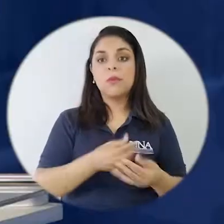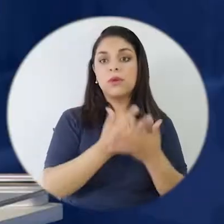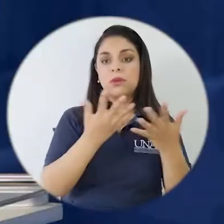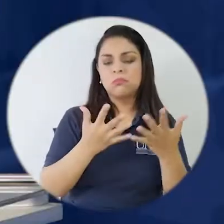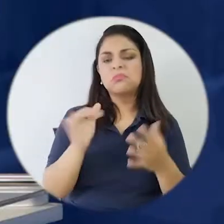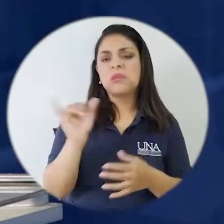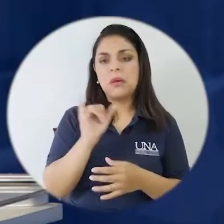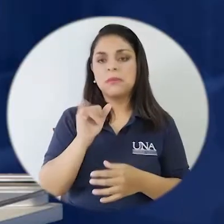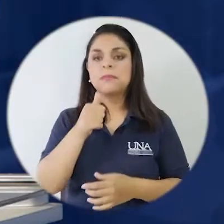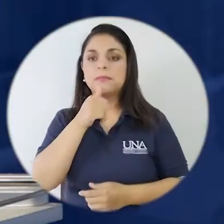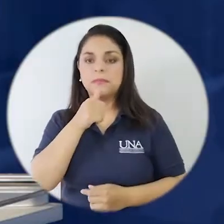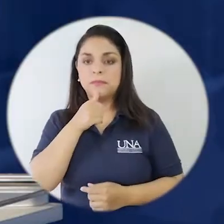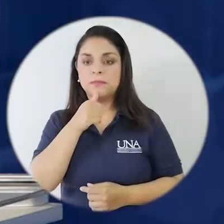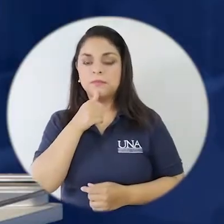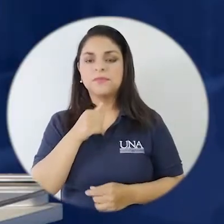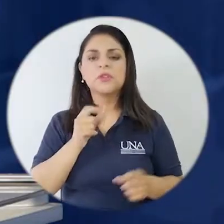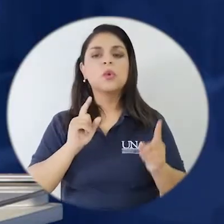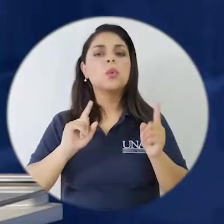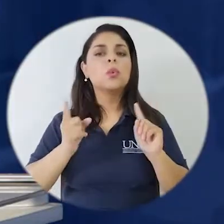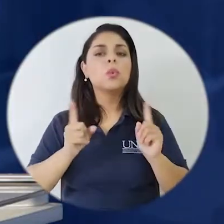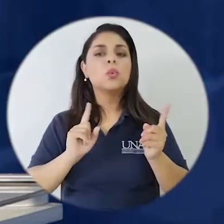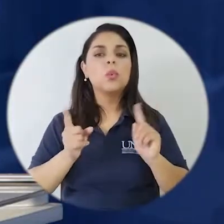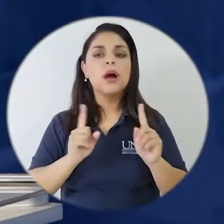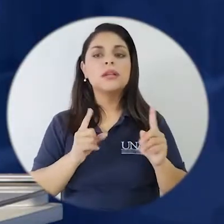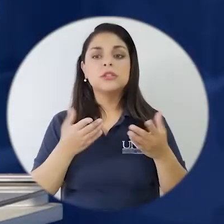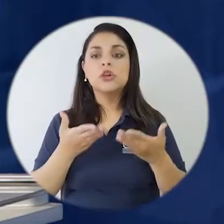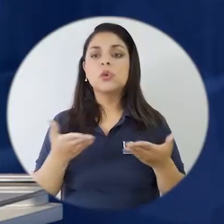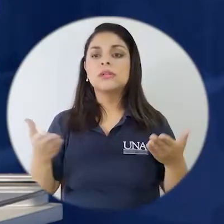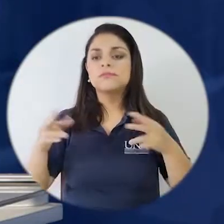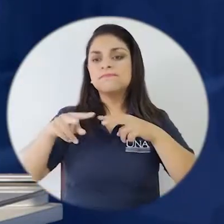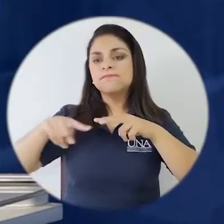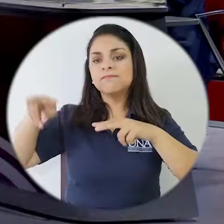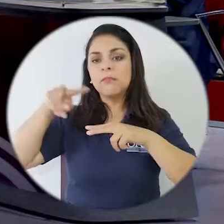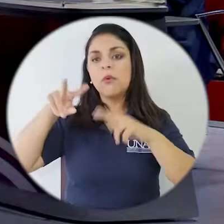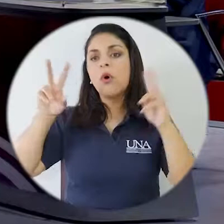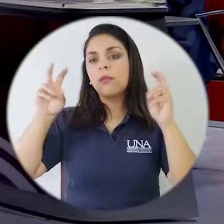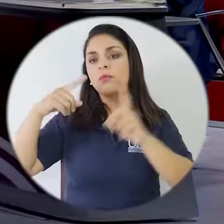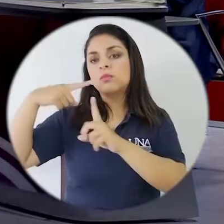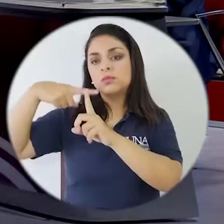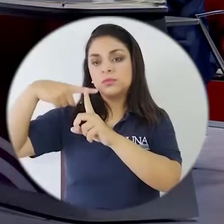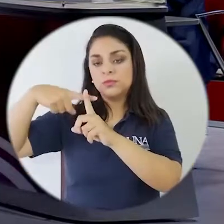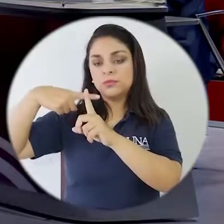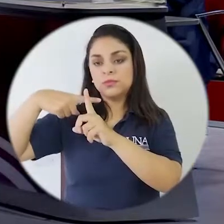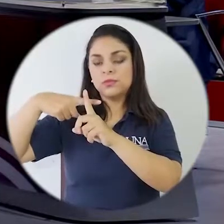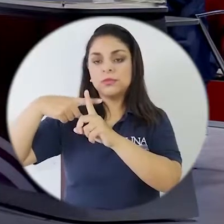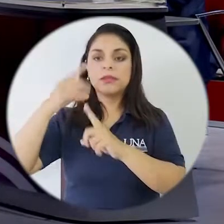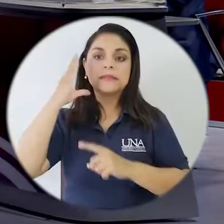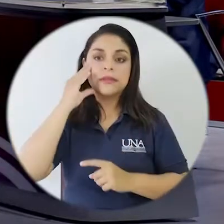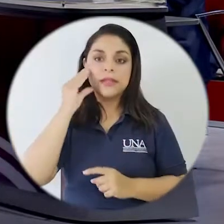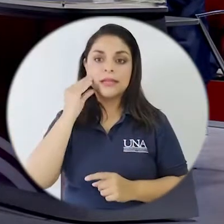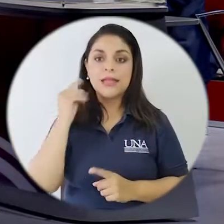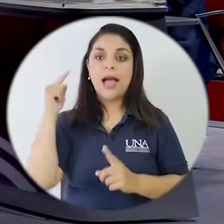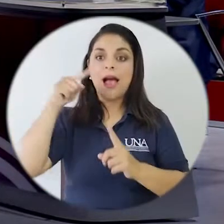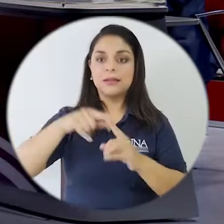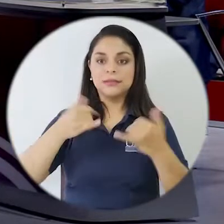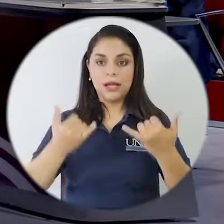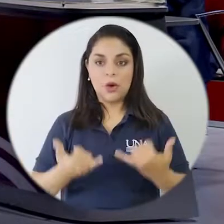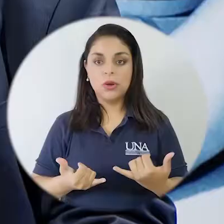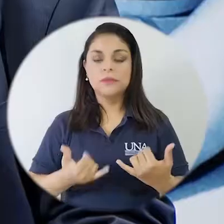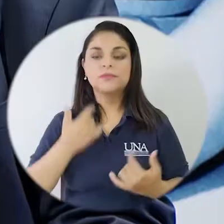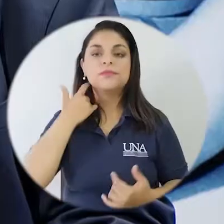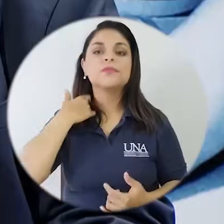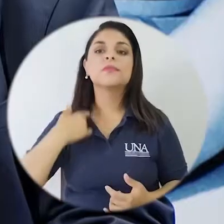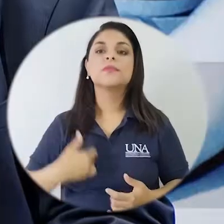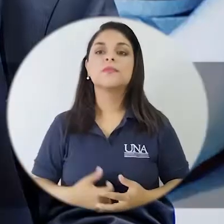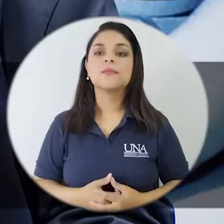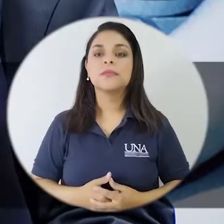privado. ¿Cuáles podrían ser tal vez las cosas positivas que nos ha dejado la experiencia hasta esta fecha? Ujú.